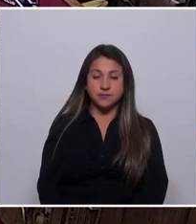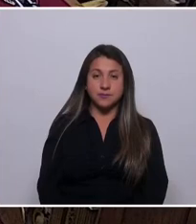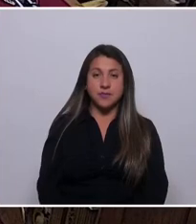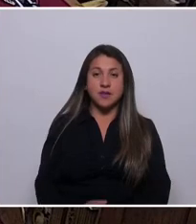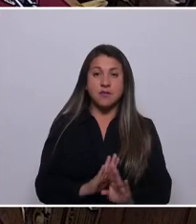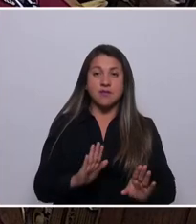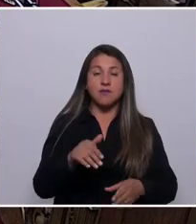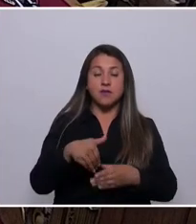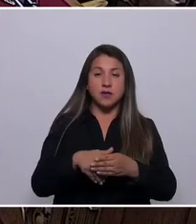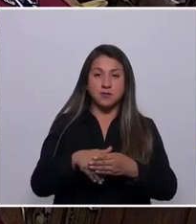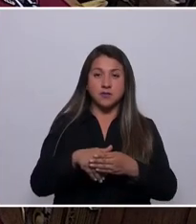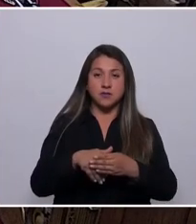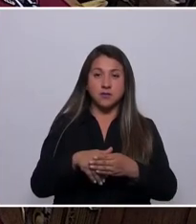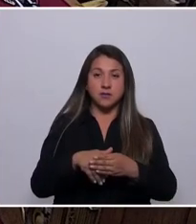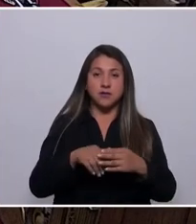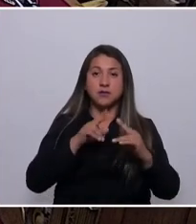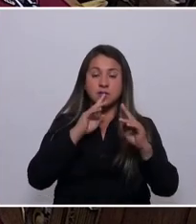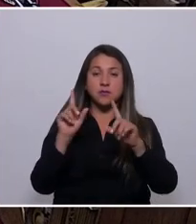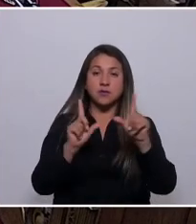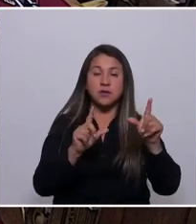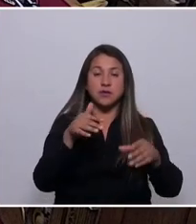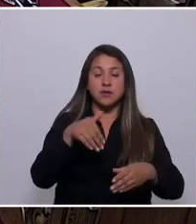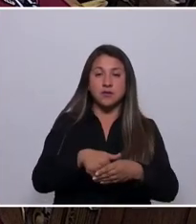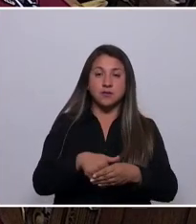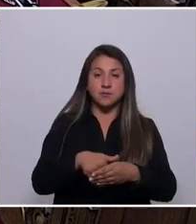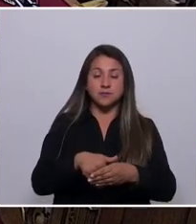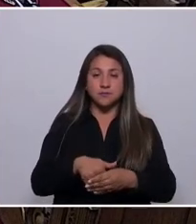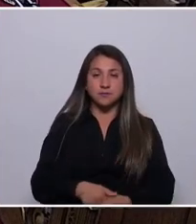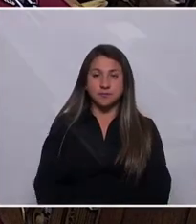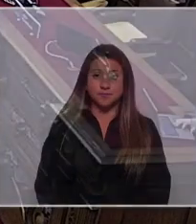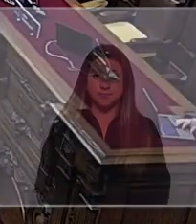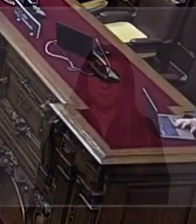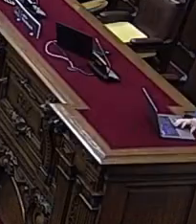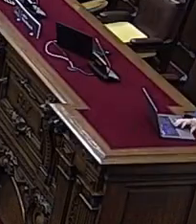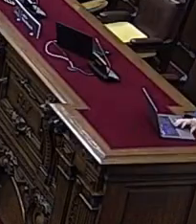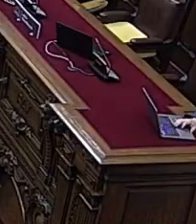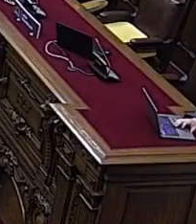Finalizada la votación, resultado de la votación.